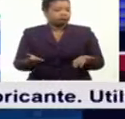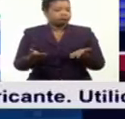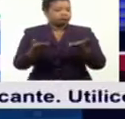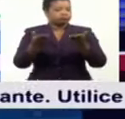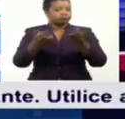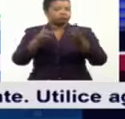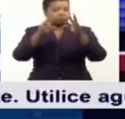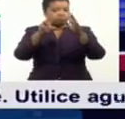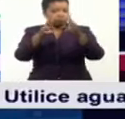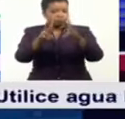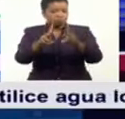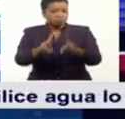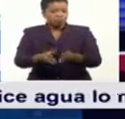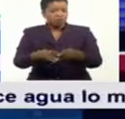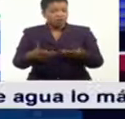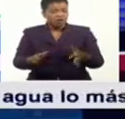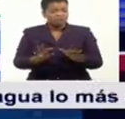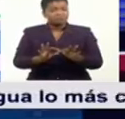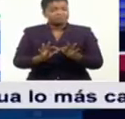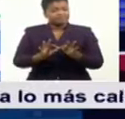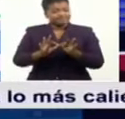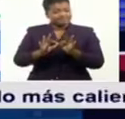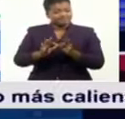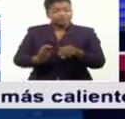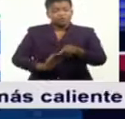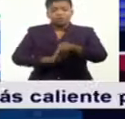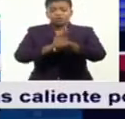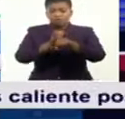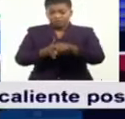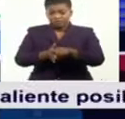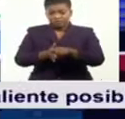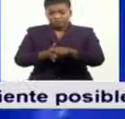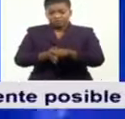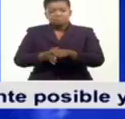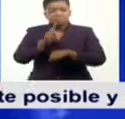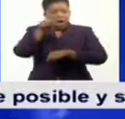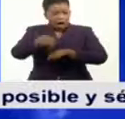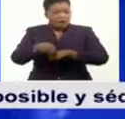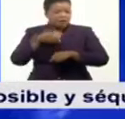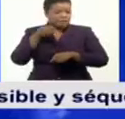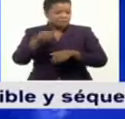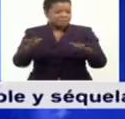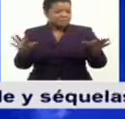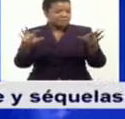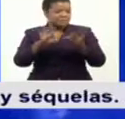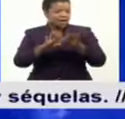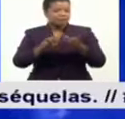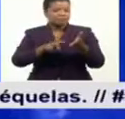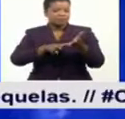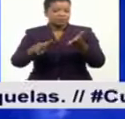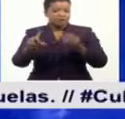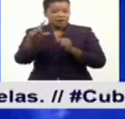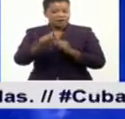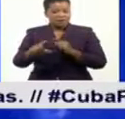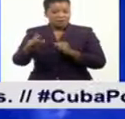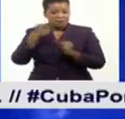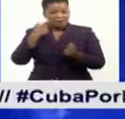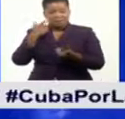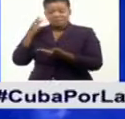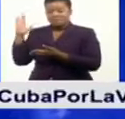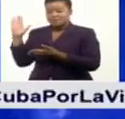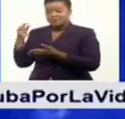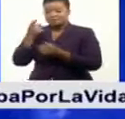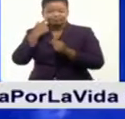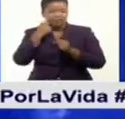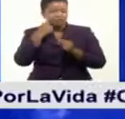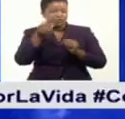de nivel de infectación por la pandemia. Vamos hacia esta provincia. Tenemos un contacto ahora con Camagüey para conocer